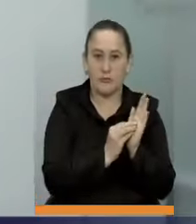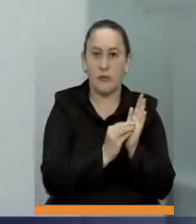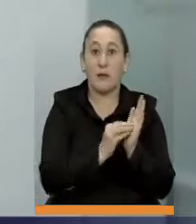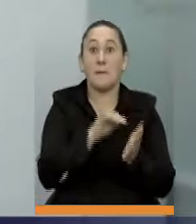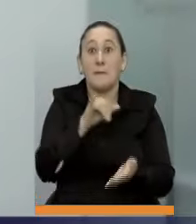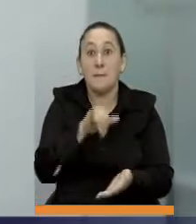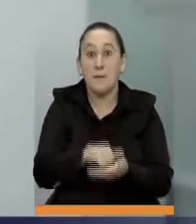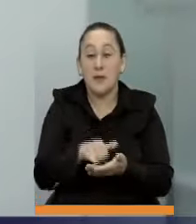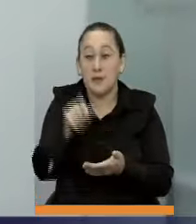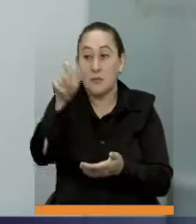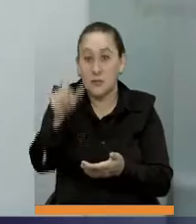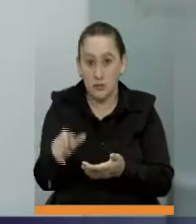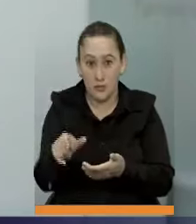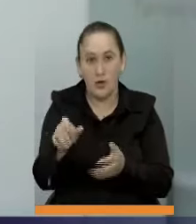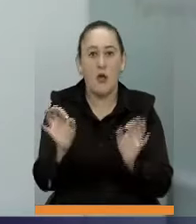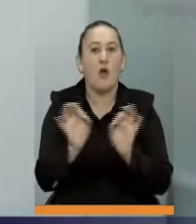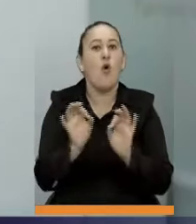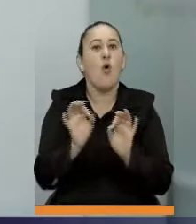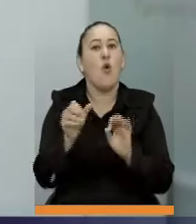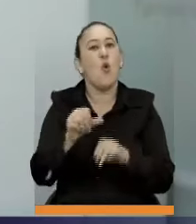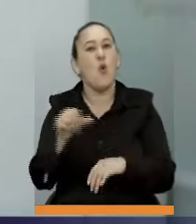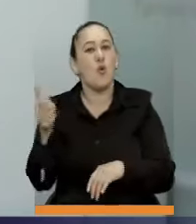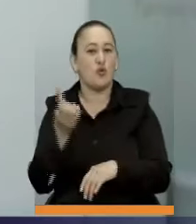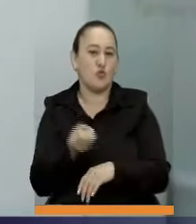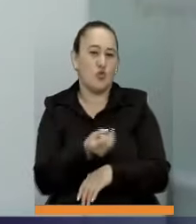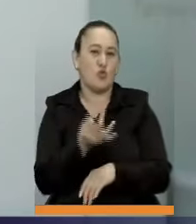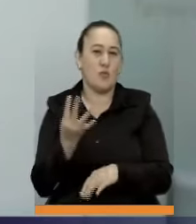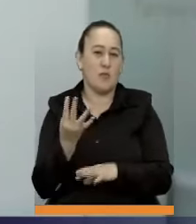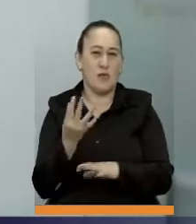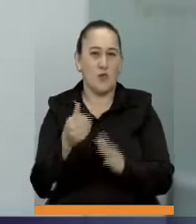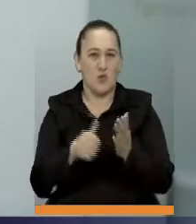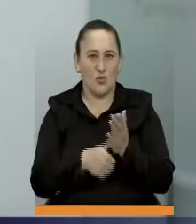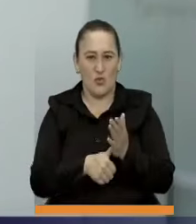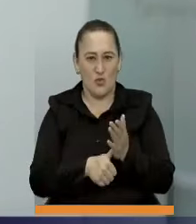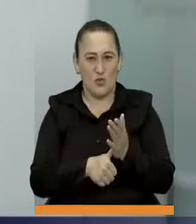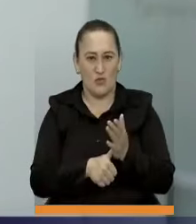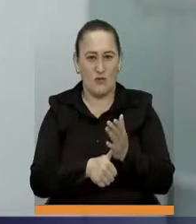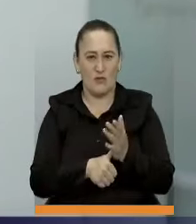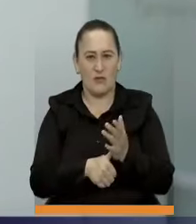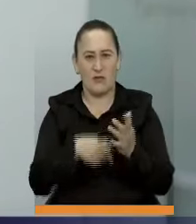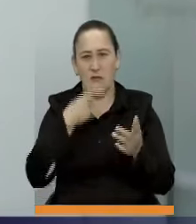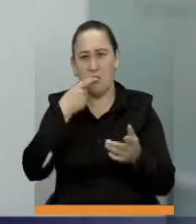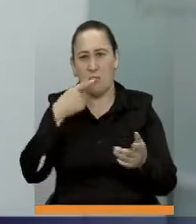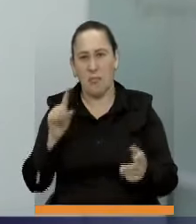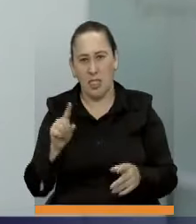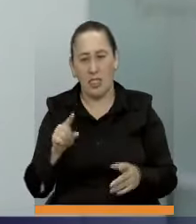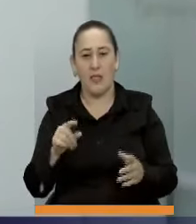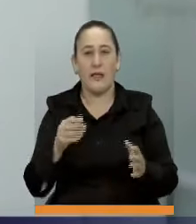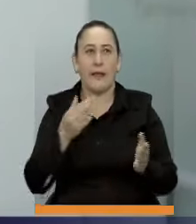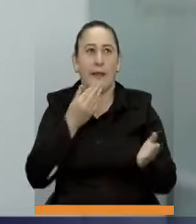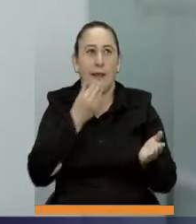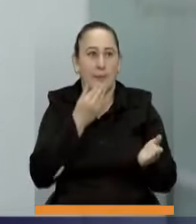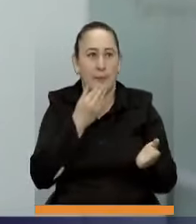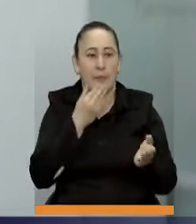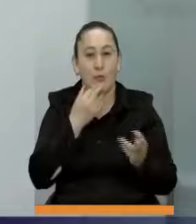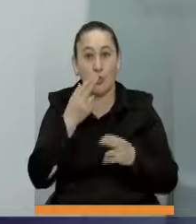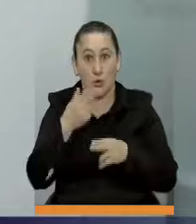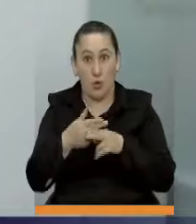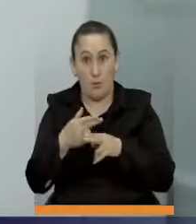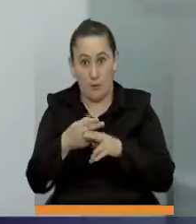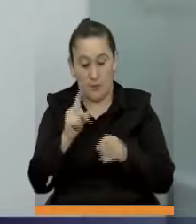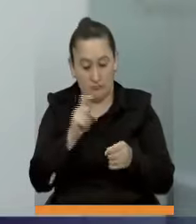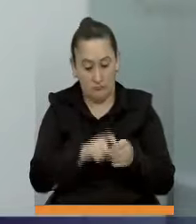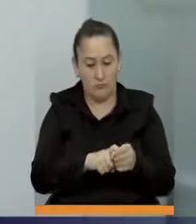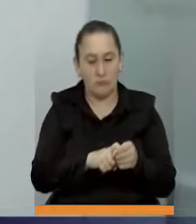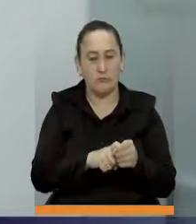dependiente o utilizan números de identificación inusuales. Por ejemplo, poner el nombre del dependiente